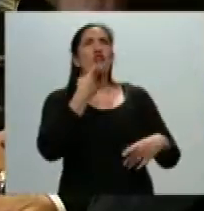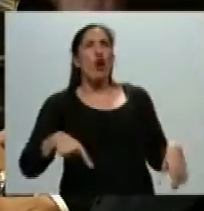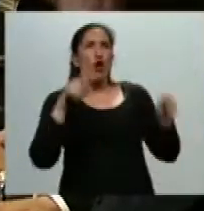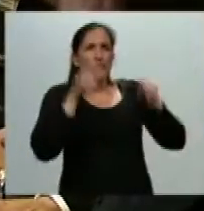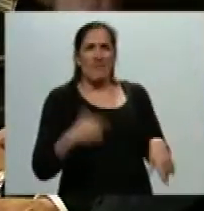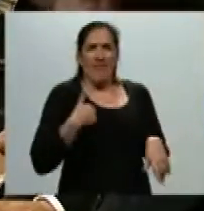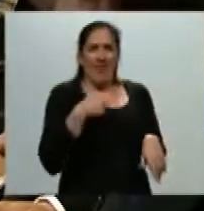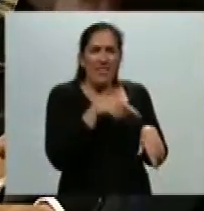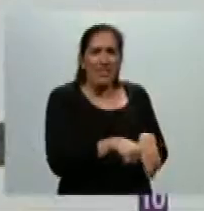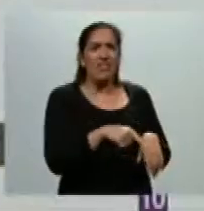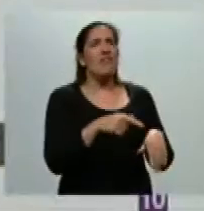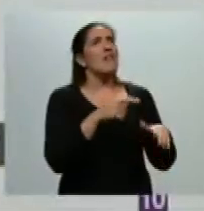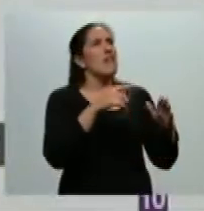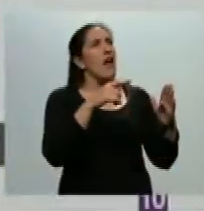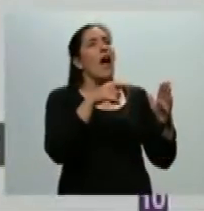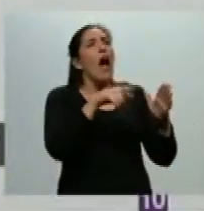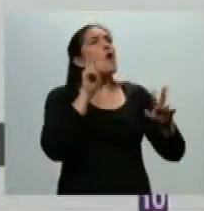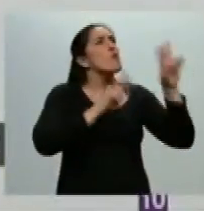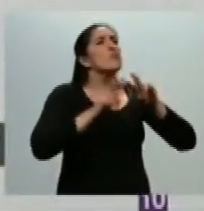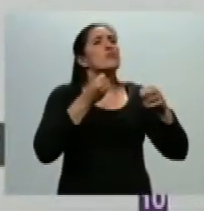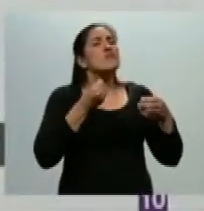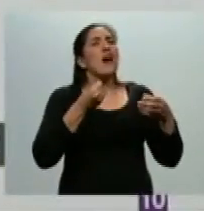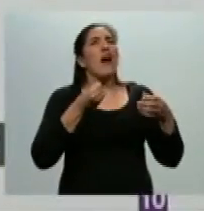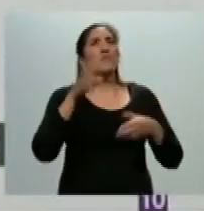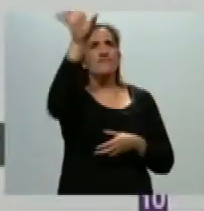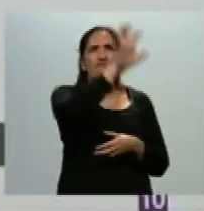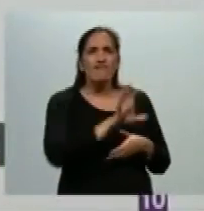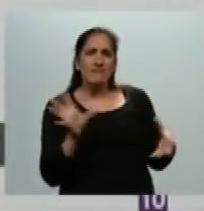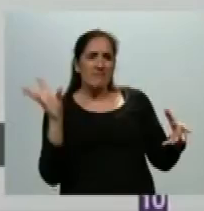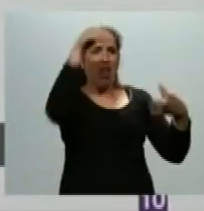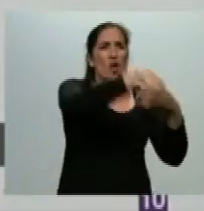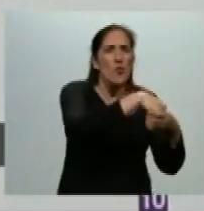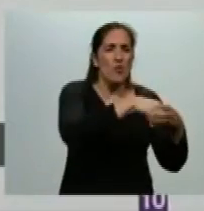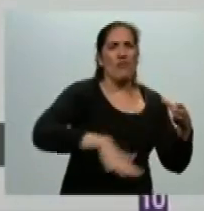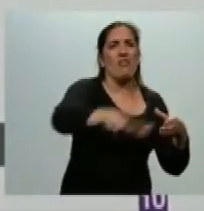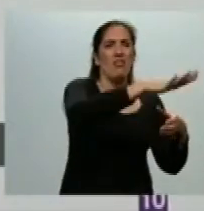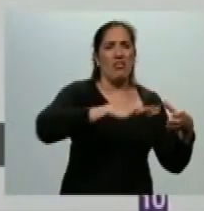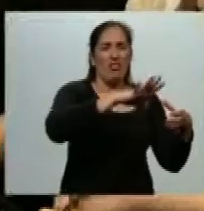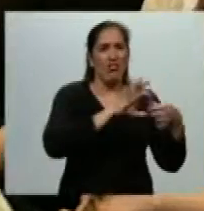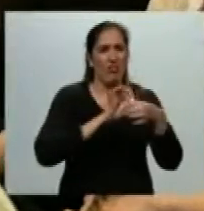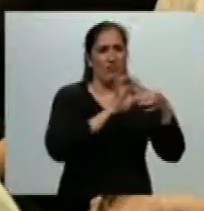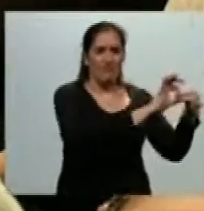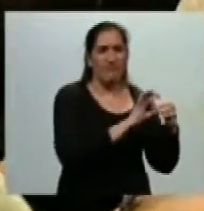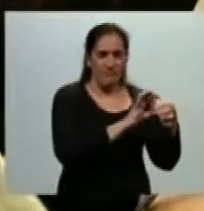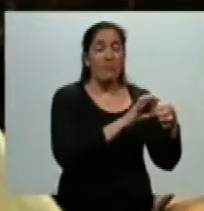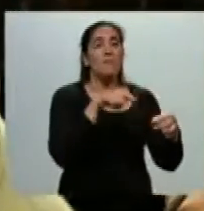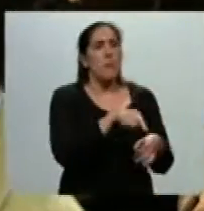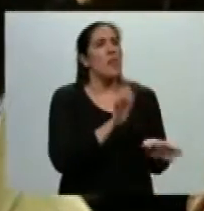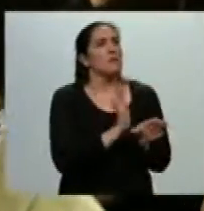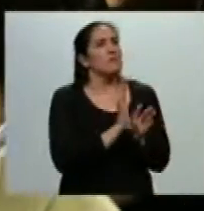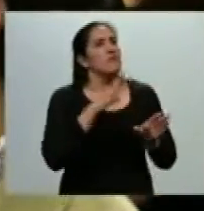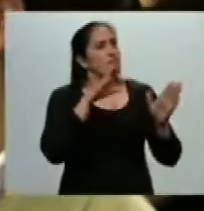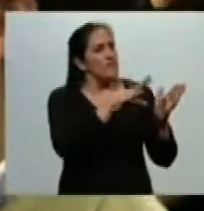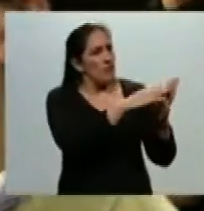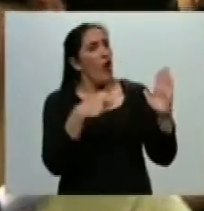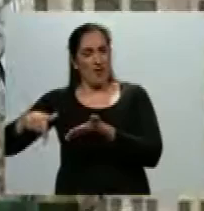los símbolos que implica de integración territorial y de federalismo, va precisamente a significar un símbolo para